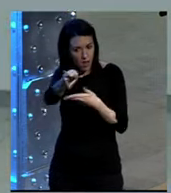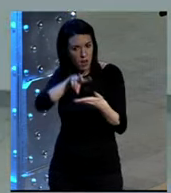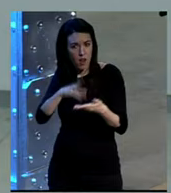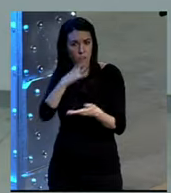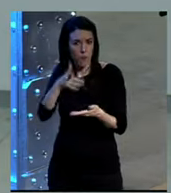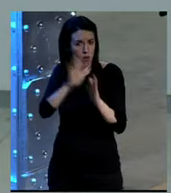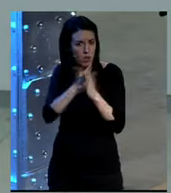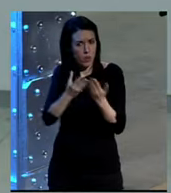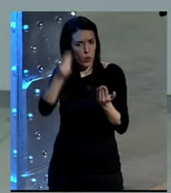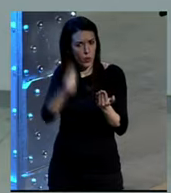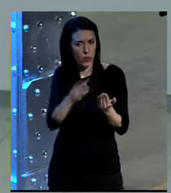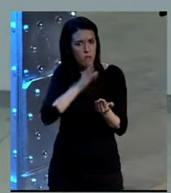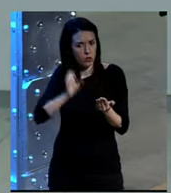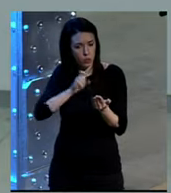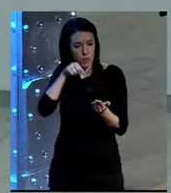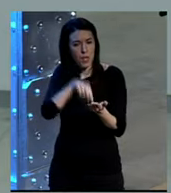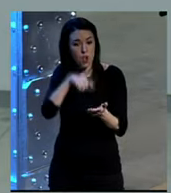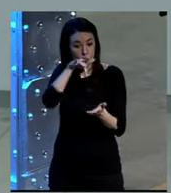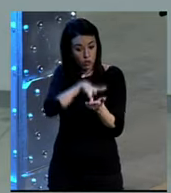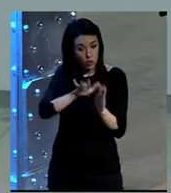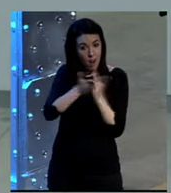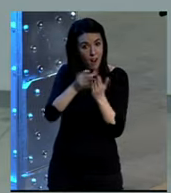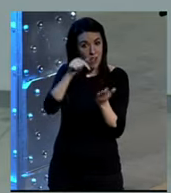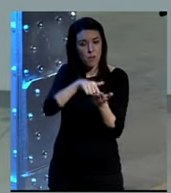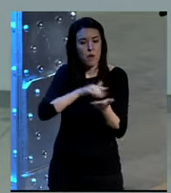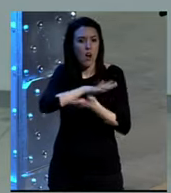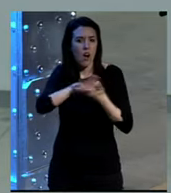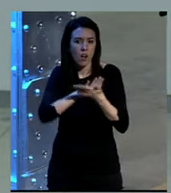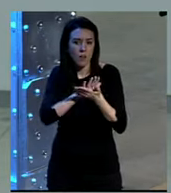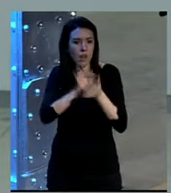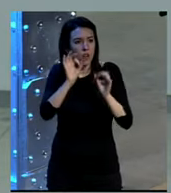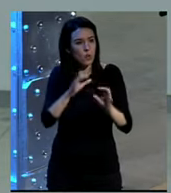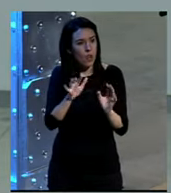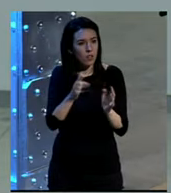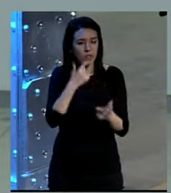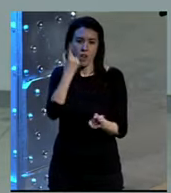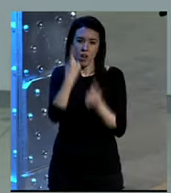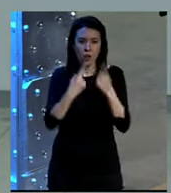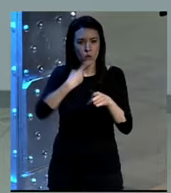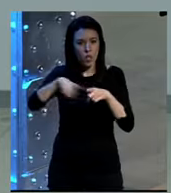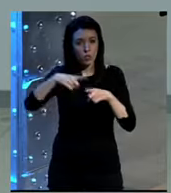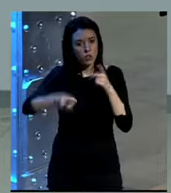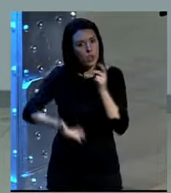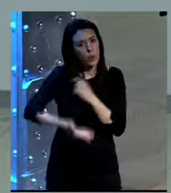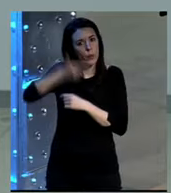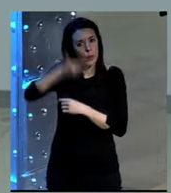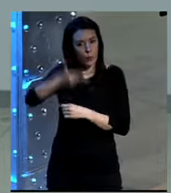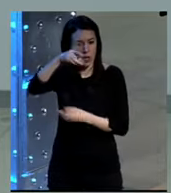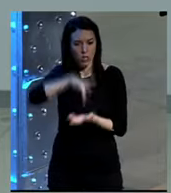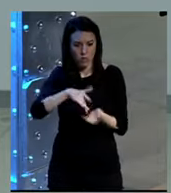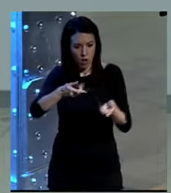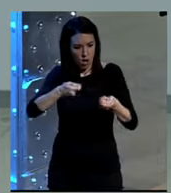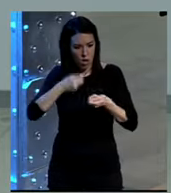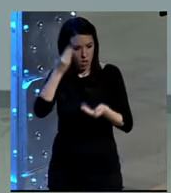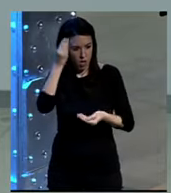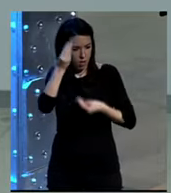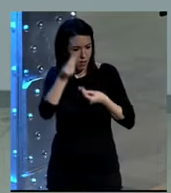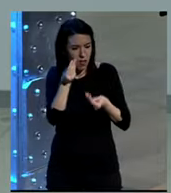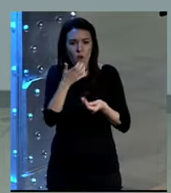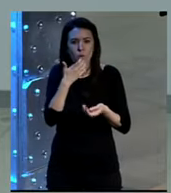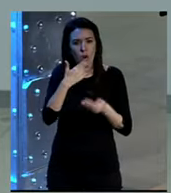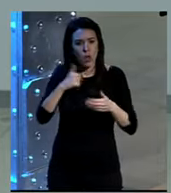libro estupendo, es un libro donde habla y pone algunas cosas elementales que a mí también me hicieron pensar. Por ejemplo,